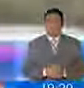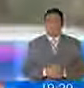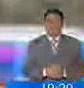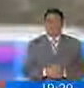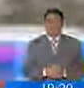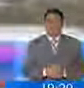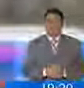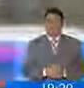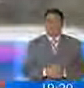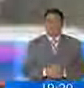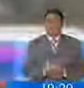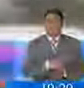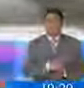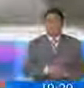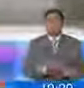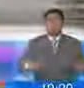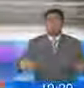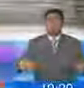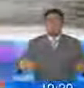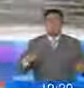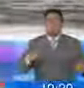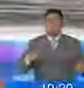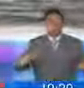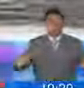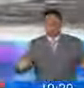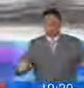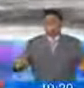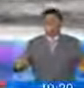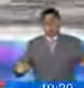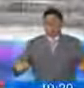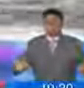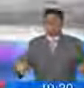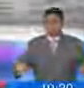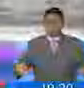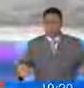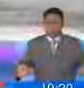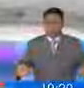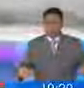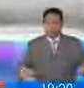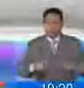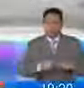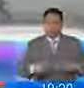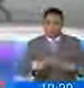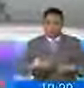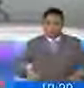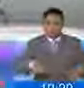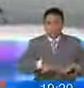Las motocicletas eran las únicas que ingresaban al sector, pero tras conocer que en ciertos tramos